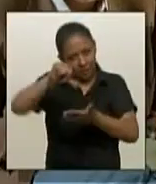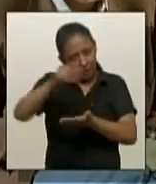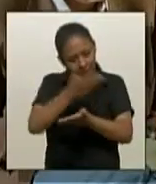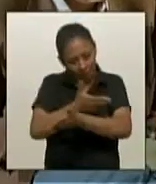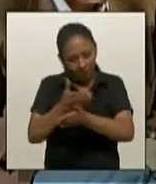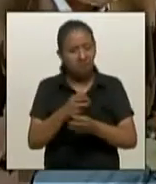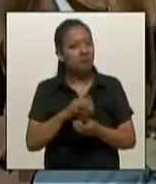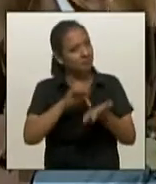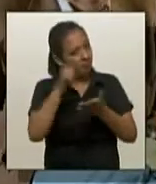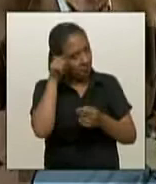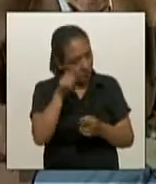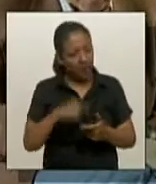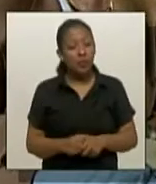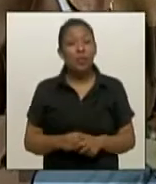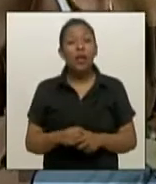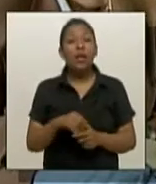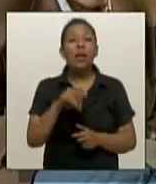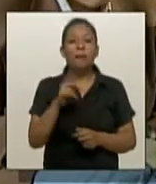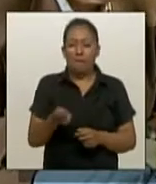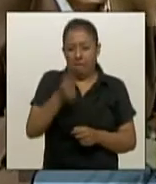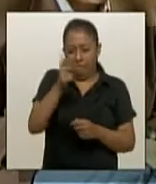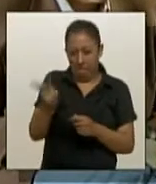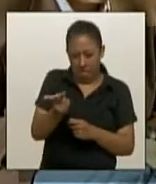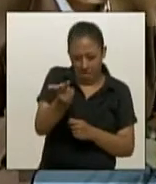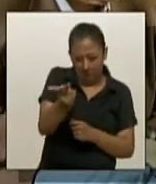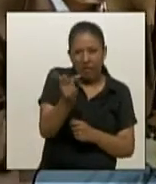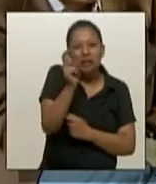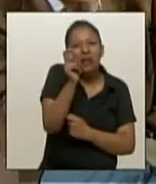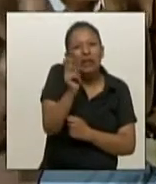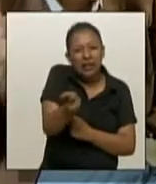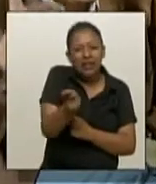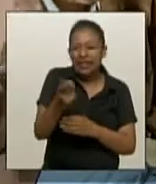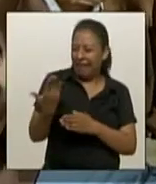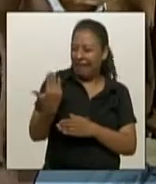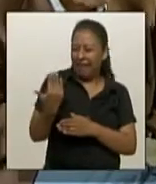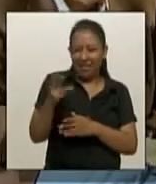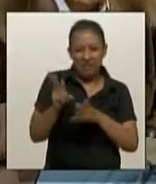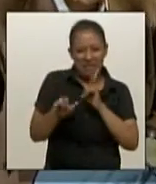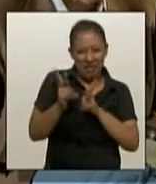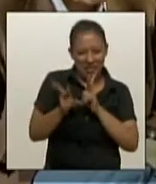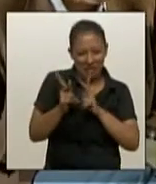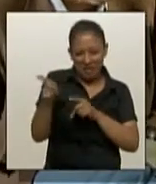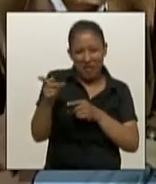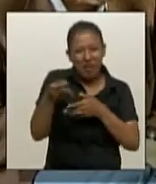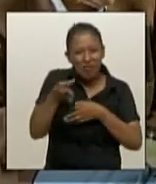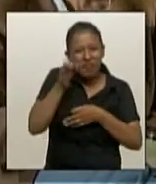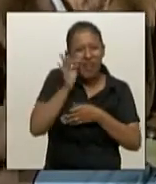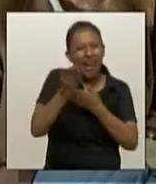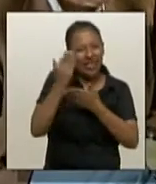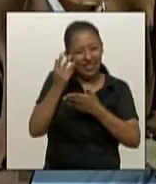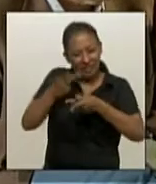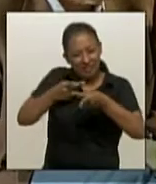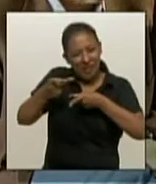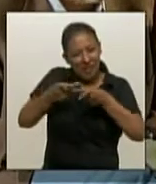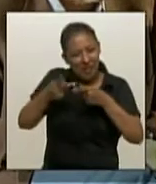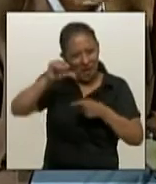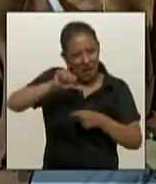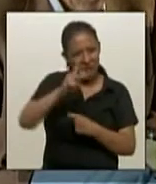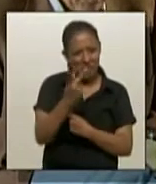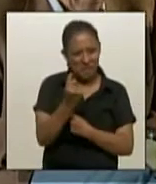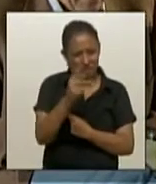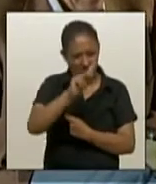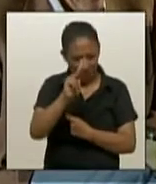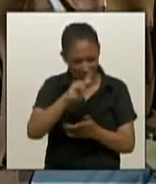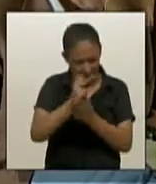gracias a ti, Víctor. Alejandro, bueno, la primera pregunta tiene que ver con algo que conversamos aquí atrás en un café cuando planeamos la realización de